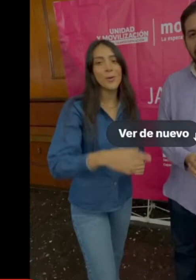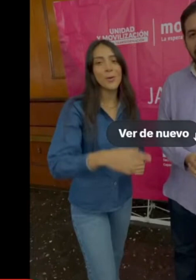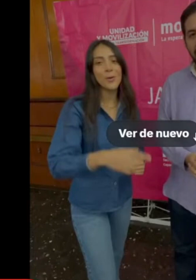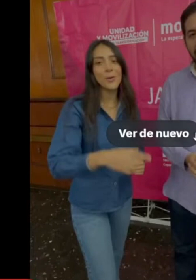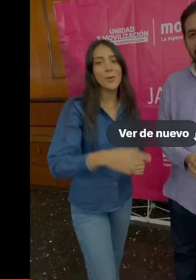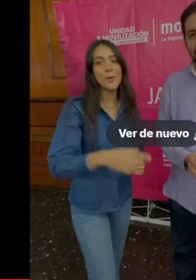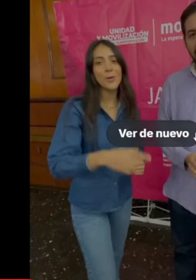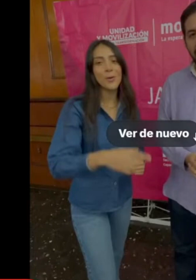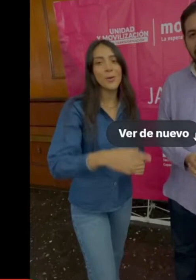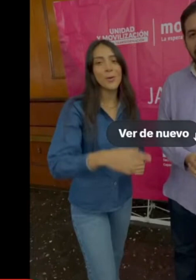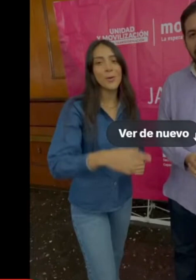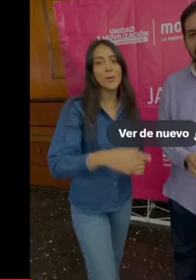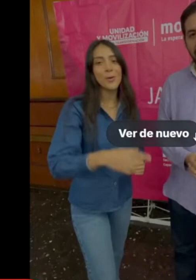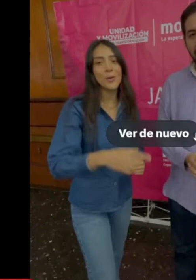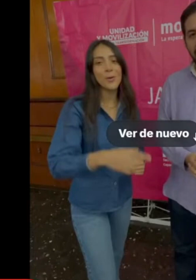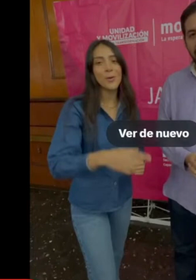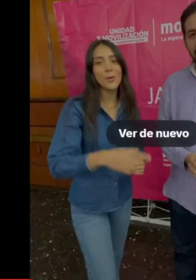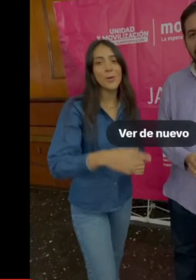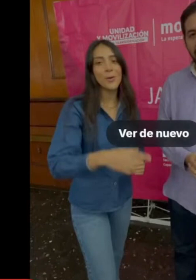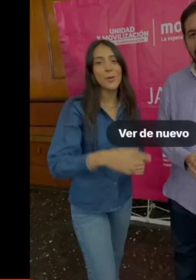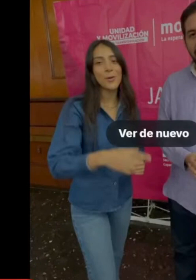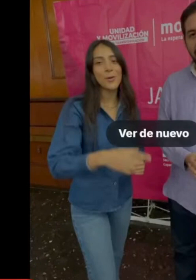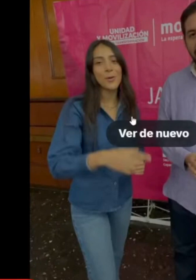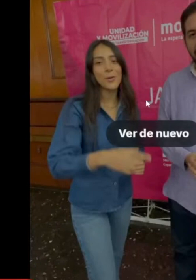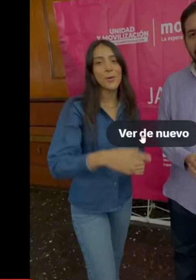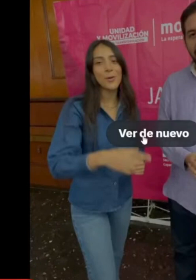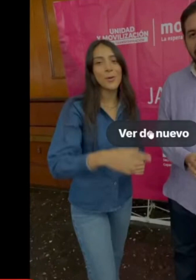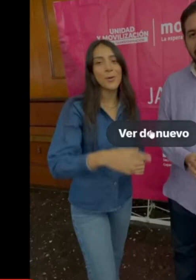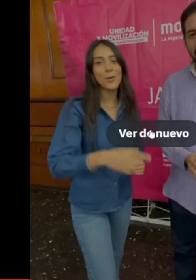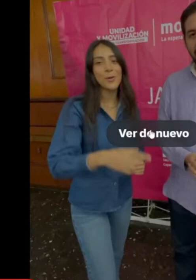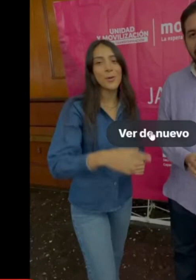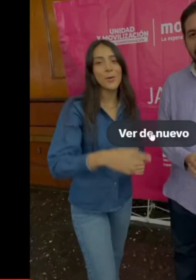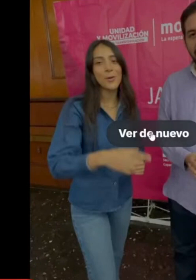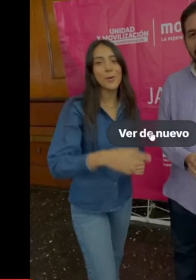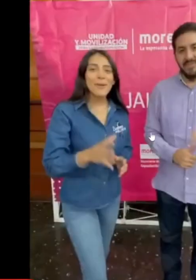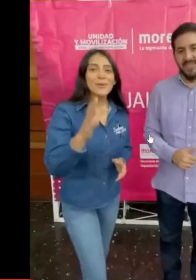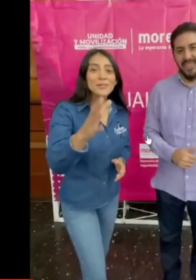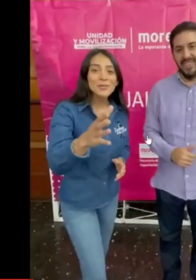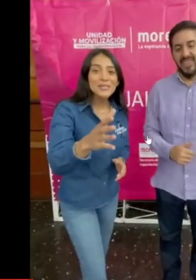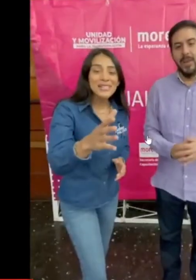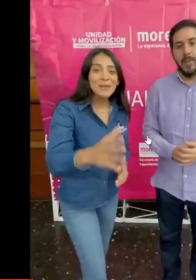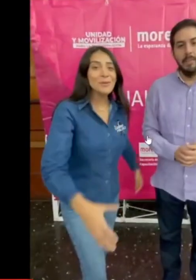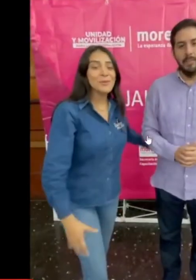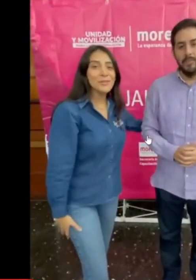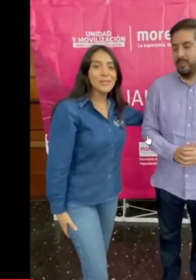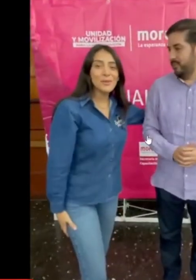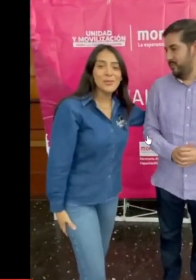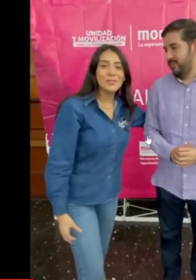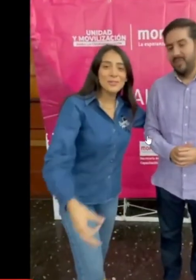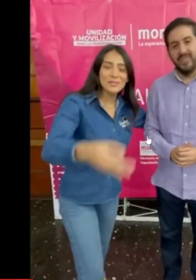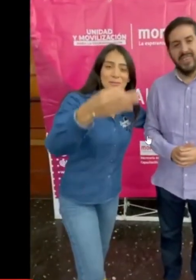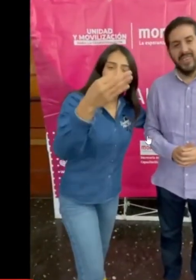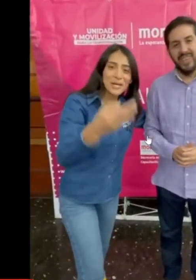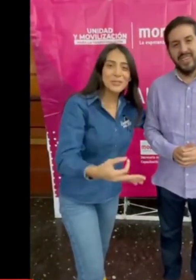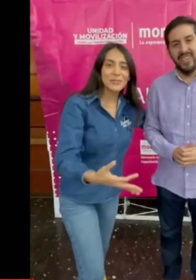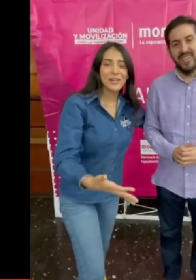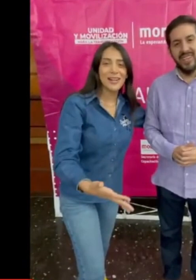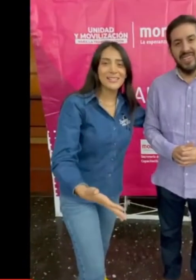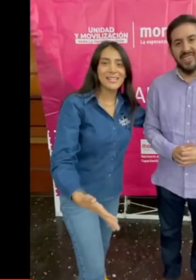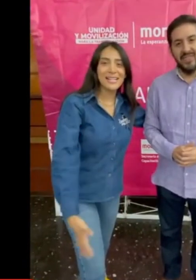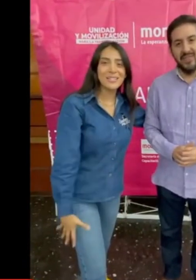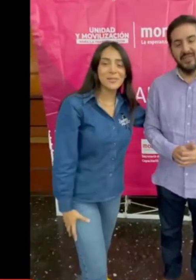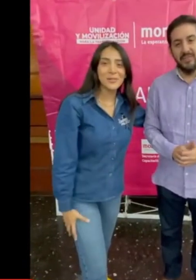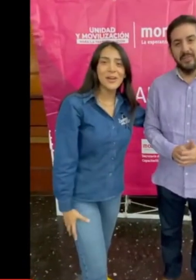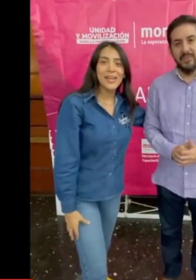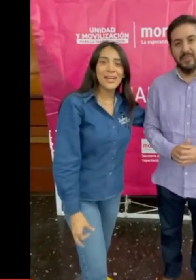le dio el recorte del copete de los corruptos del Poder Judicial. Vamos a escuchar. Amigos, ¿cómo están? Me encuentro aquí con uno de nuestros diputados